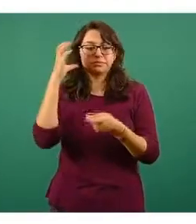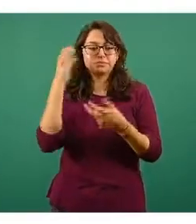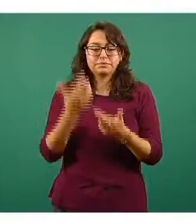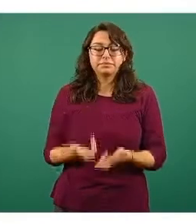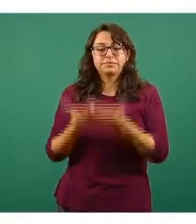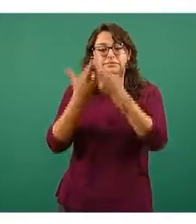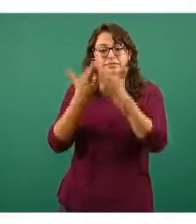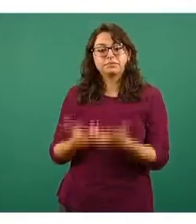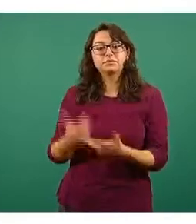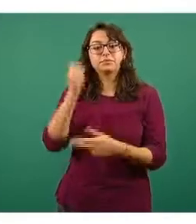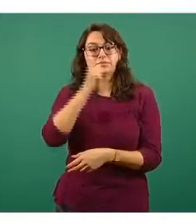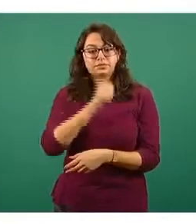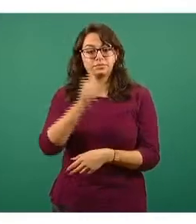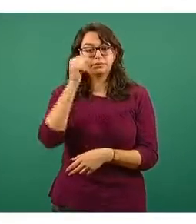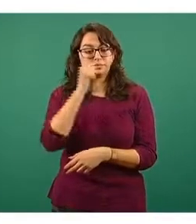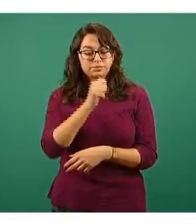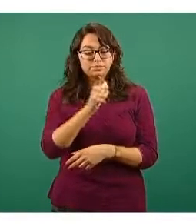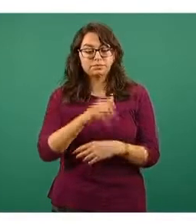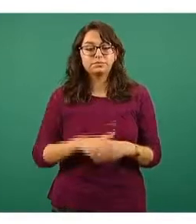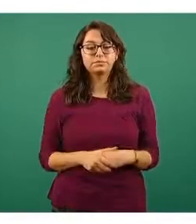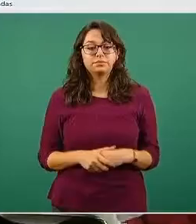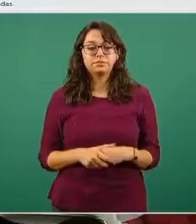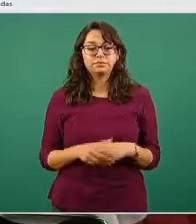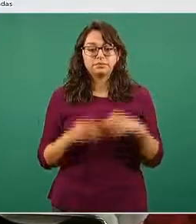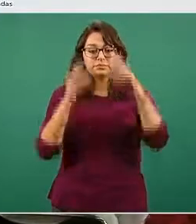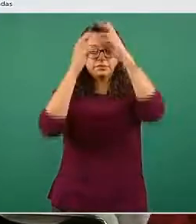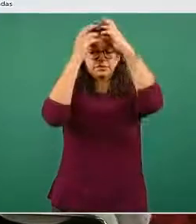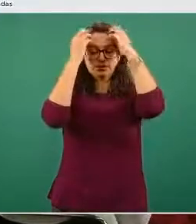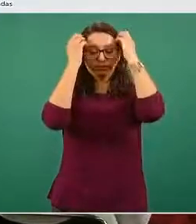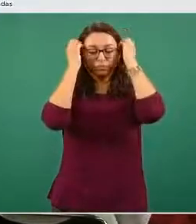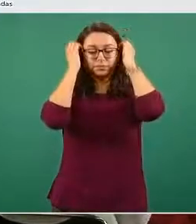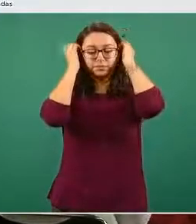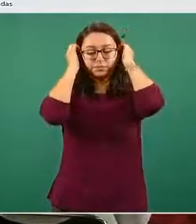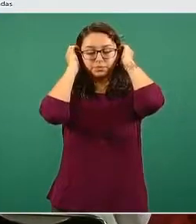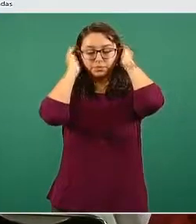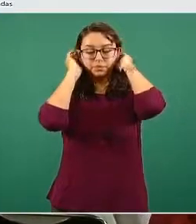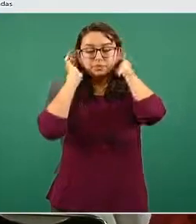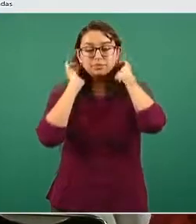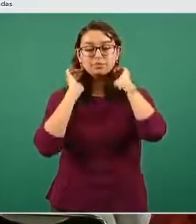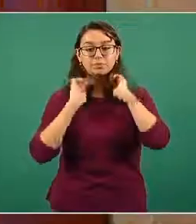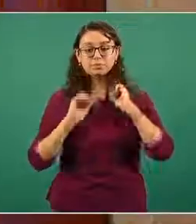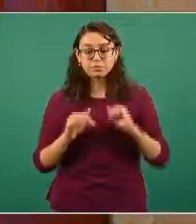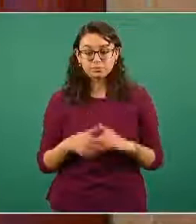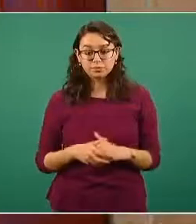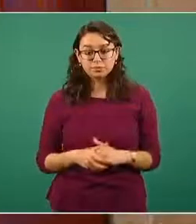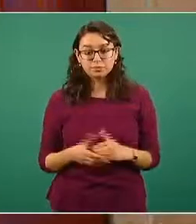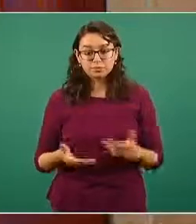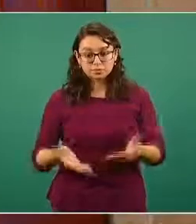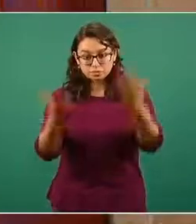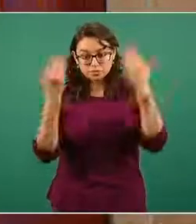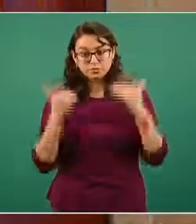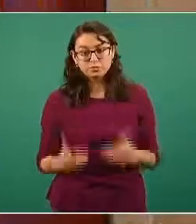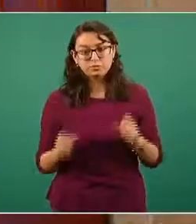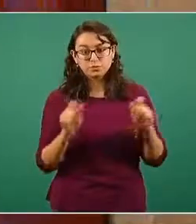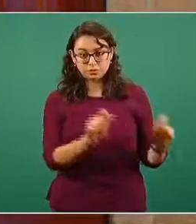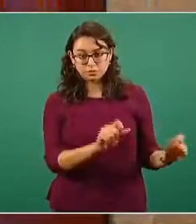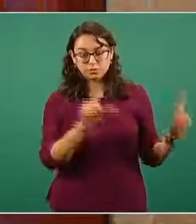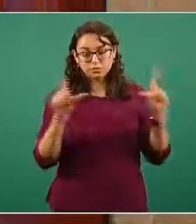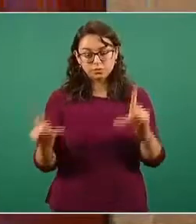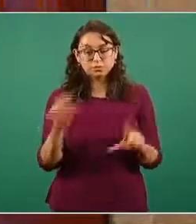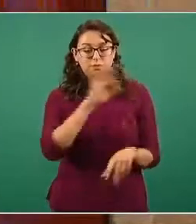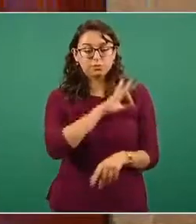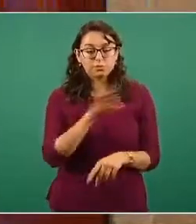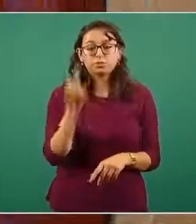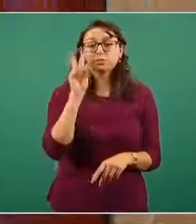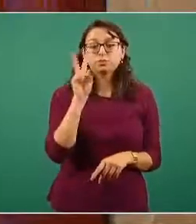disponibles para las personas que así lo necesitan. En la siguiente diapositiva tenemos en relación a las